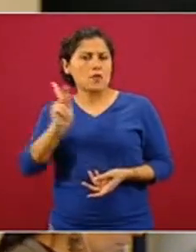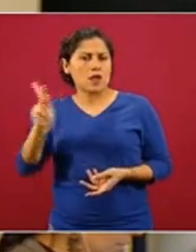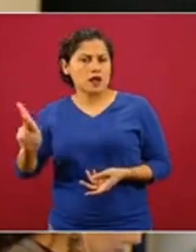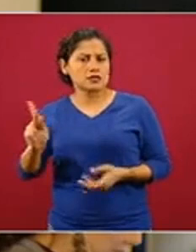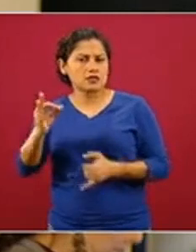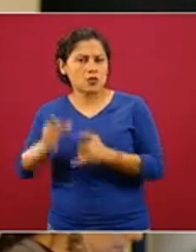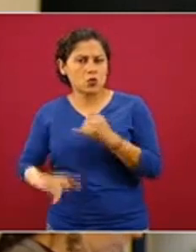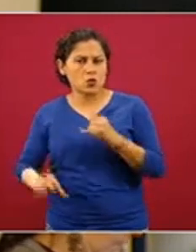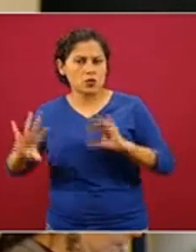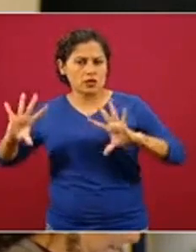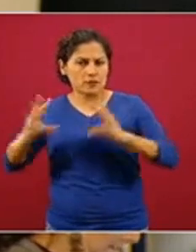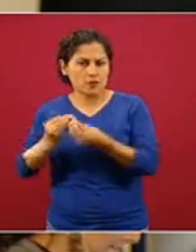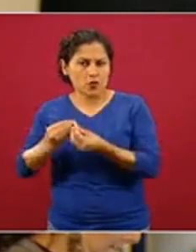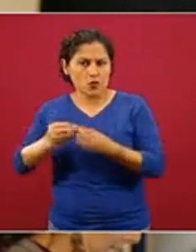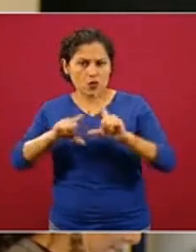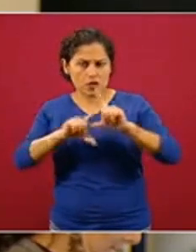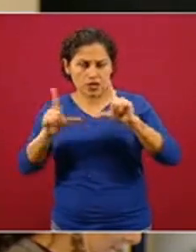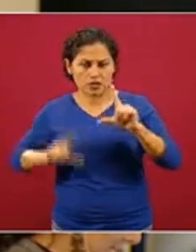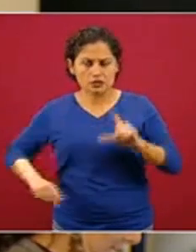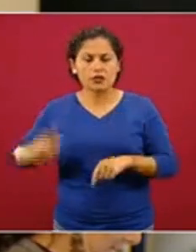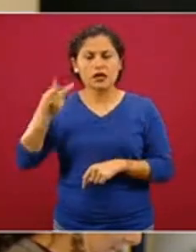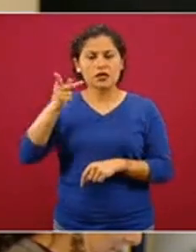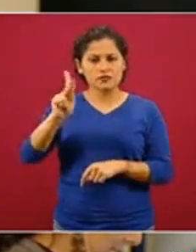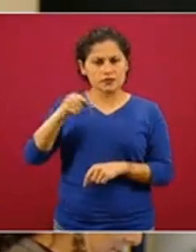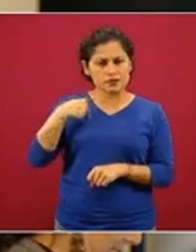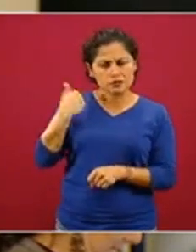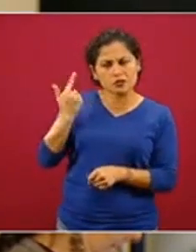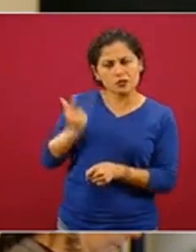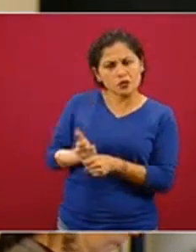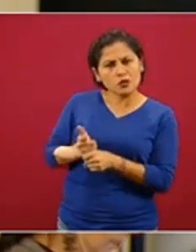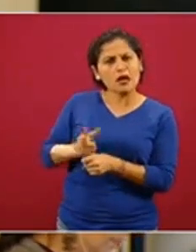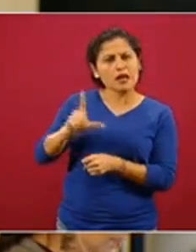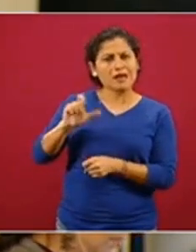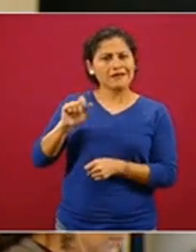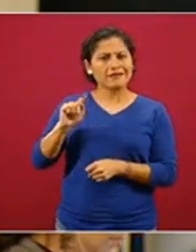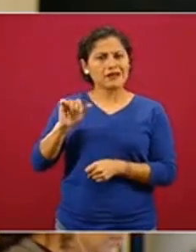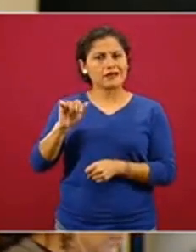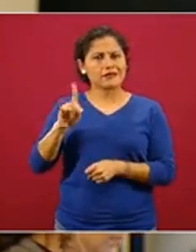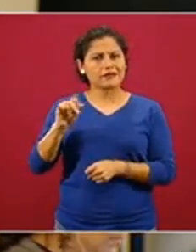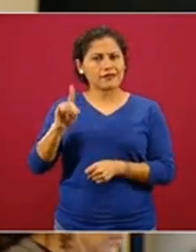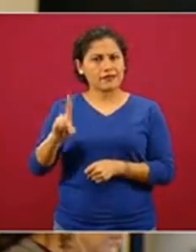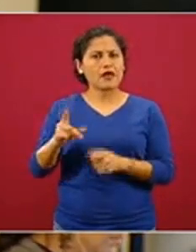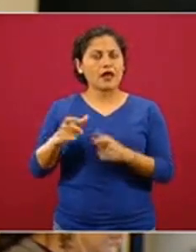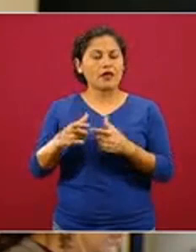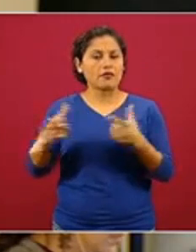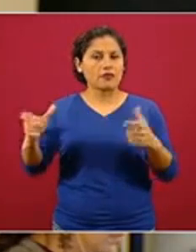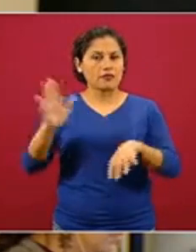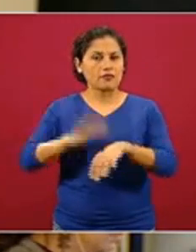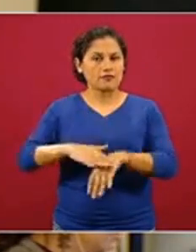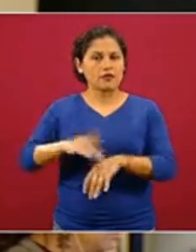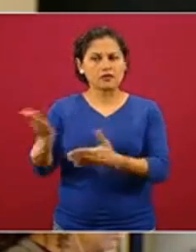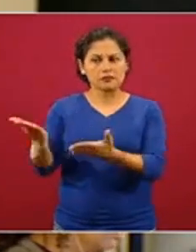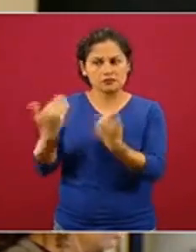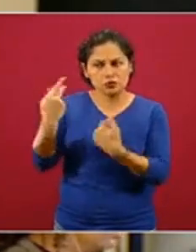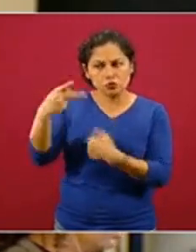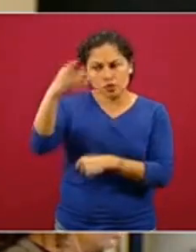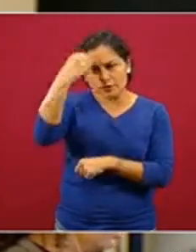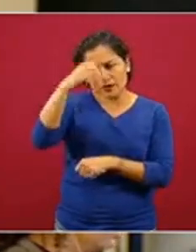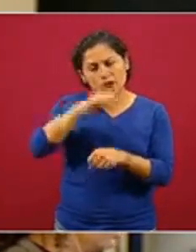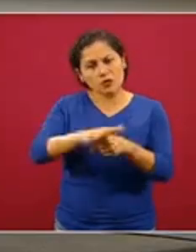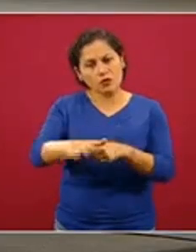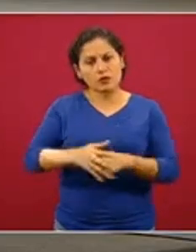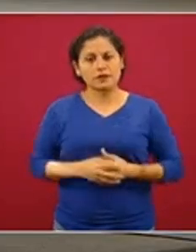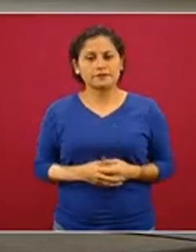Lo que sí he notado es que tiene una tasa de letalidad alta. ¿Qué comentarios le merece? Gracias, señor. Muchas